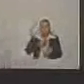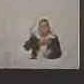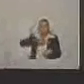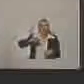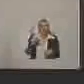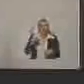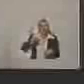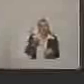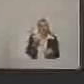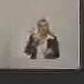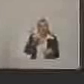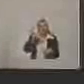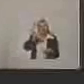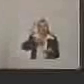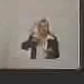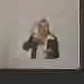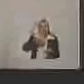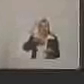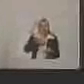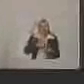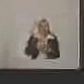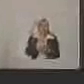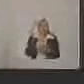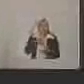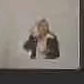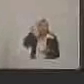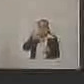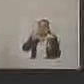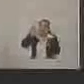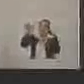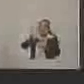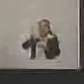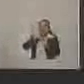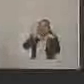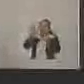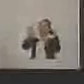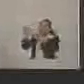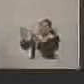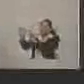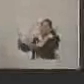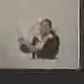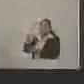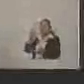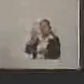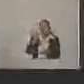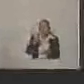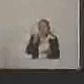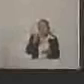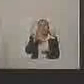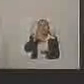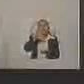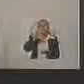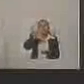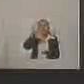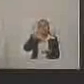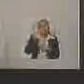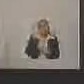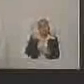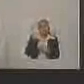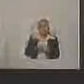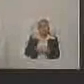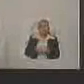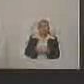aceite, en fin, para poder ser eliminados en el lugar correcto. Tienen un costo aproximado de 95 mil pesos y es el